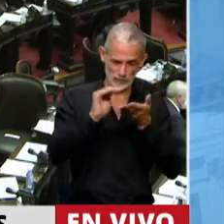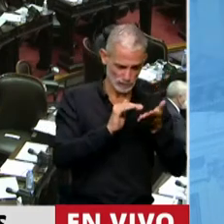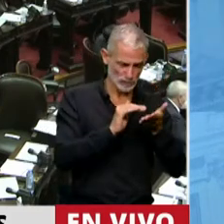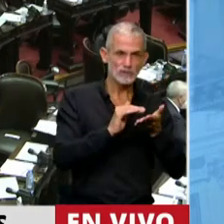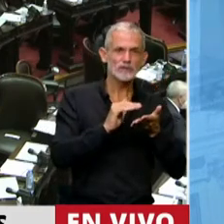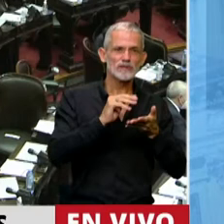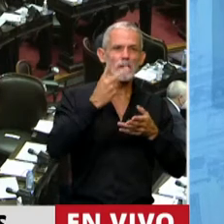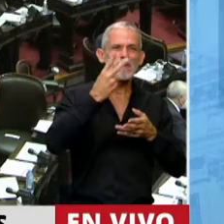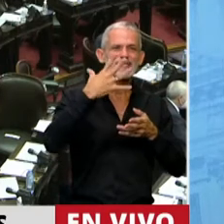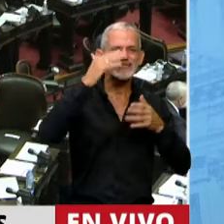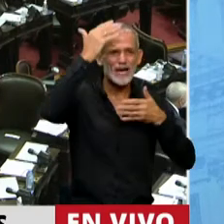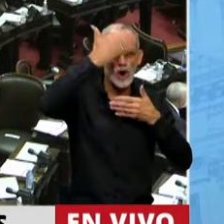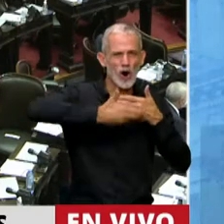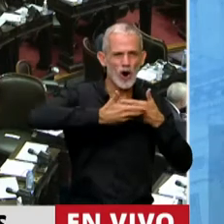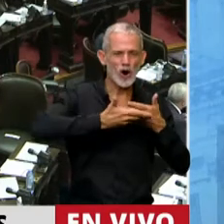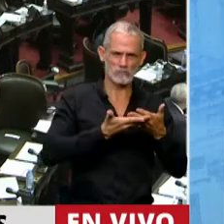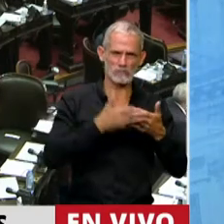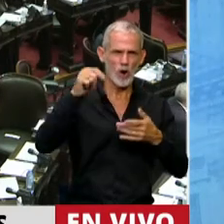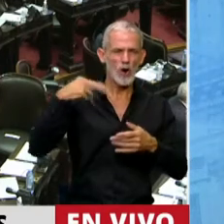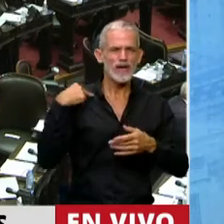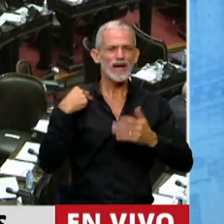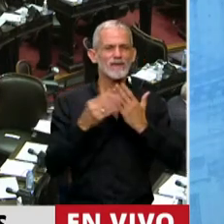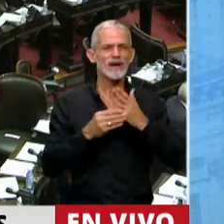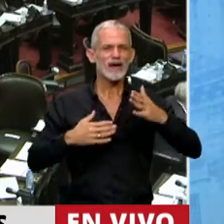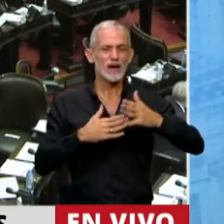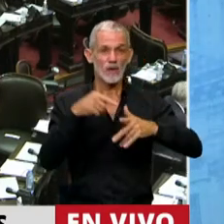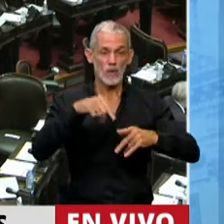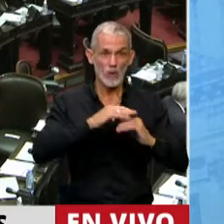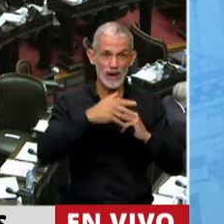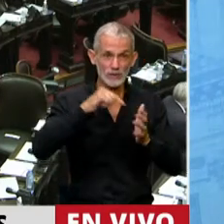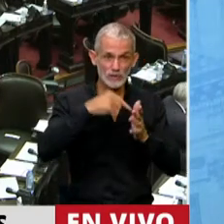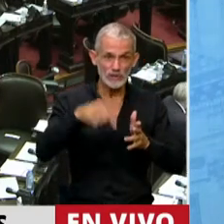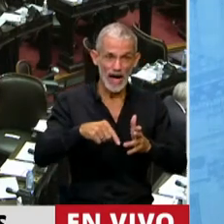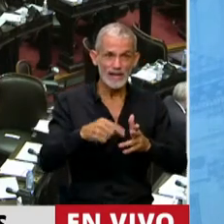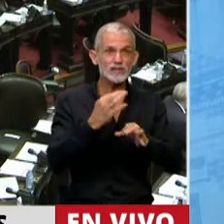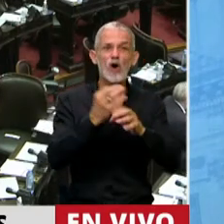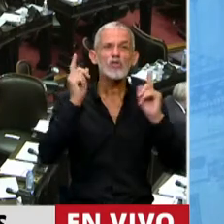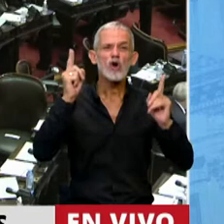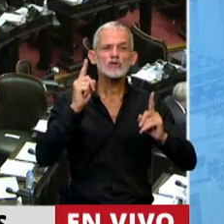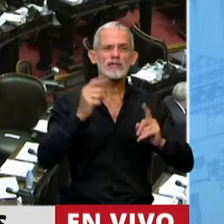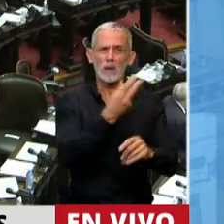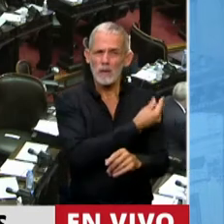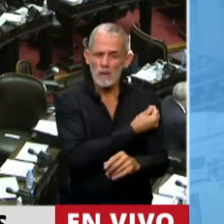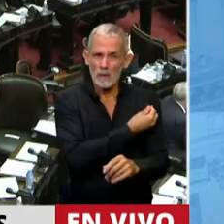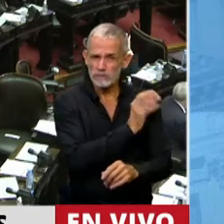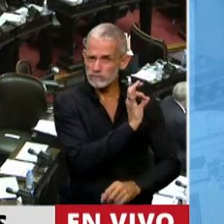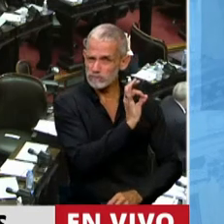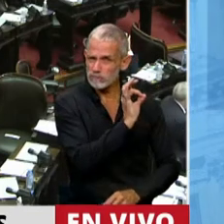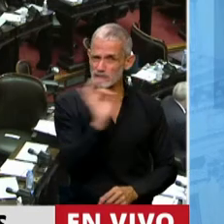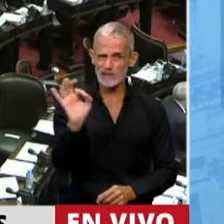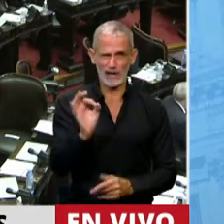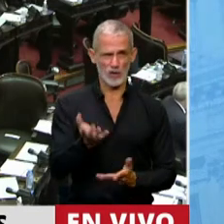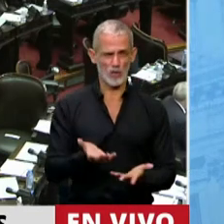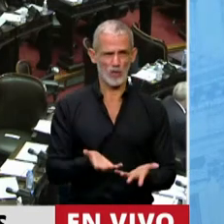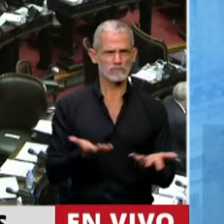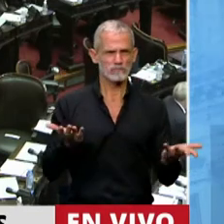25 máscaras. Hoy el jefe de gabinete de la ciudad dice que no hay un docente de la Ciudad de Buenos Aires vacunado. Entonces,